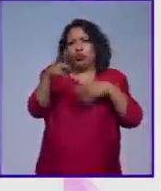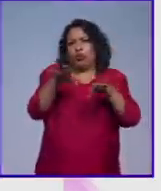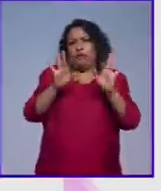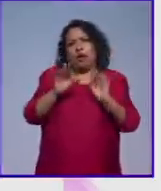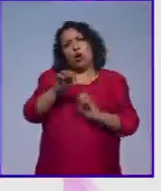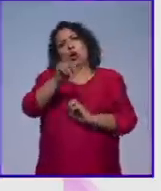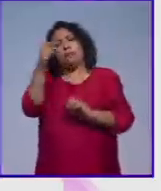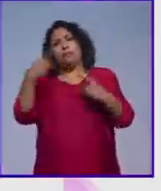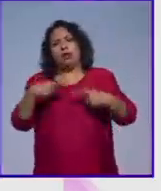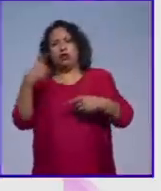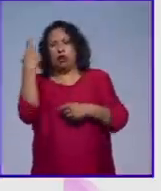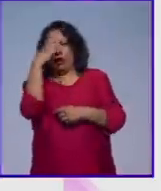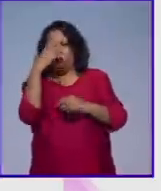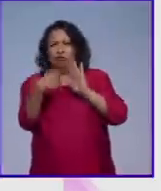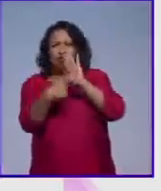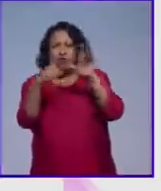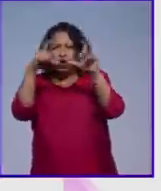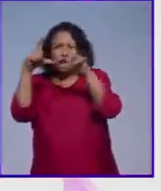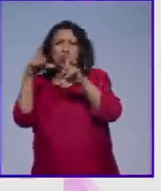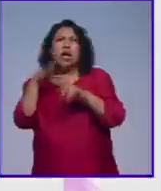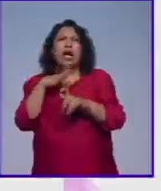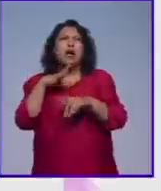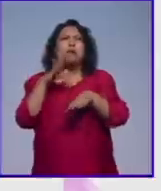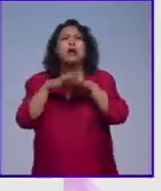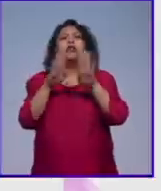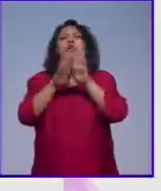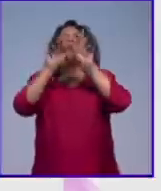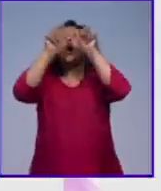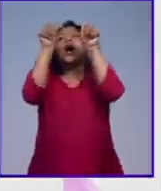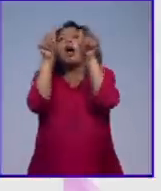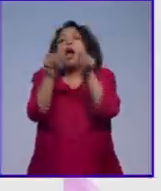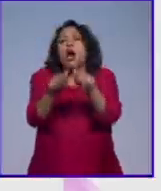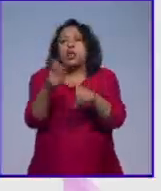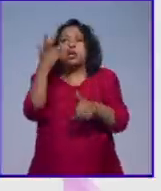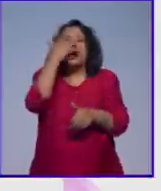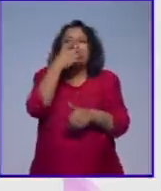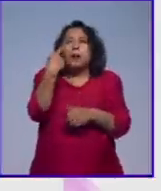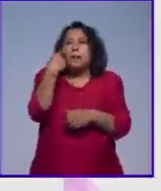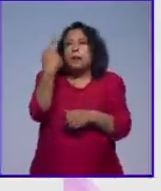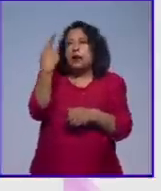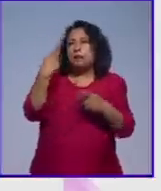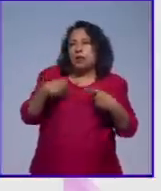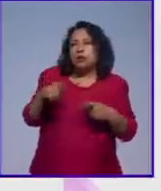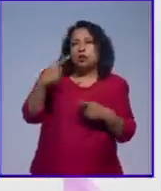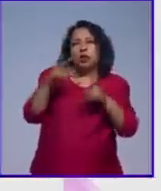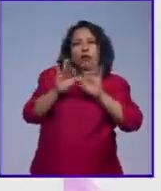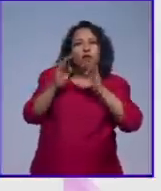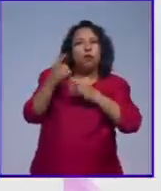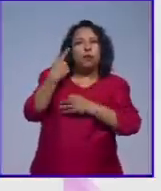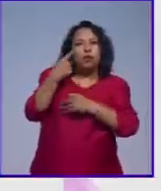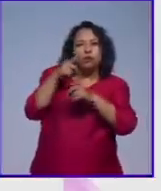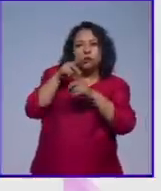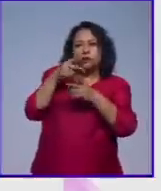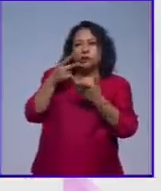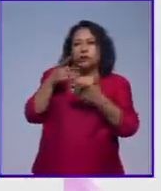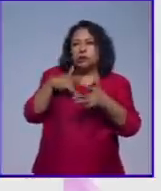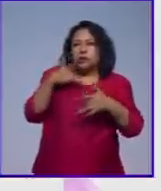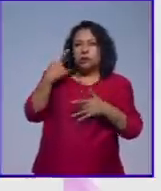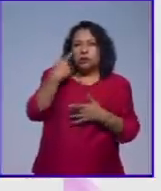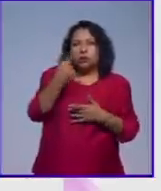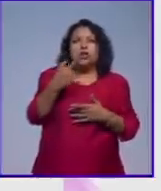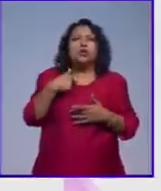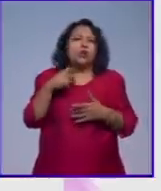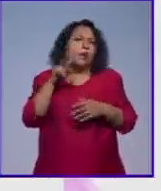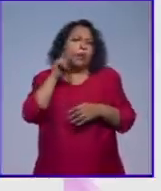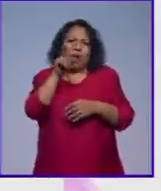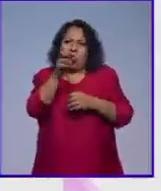Hay otros fotógrafos que son más bien tirados al lado artístico, que lo ven a las personas de otra manera y, bueno, yo las veo de